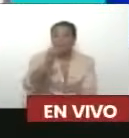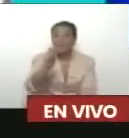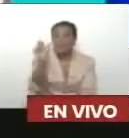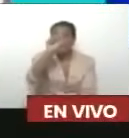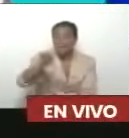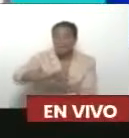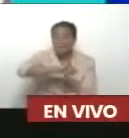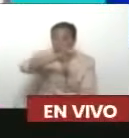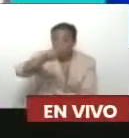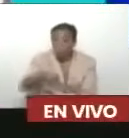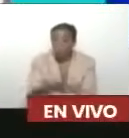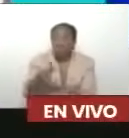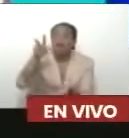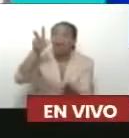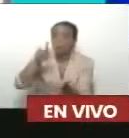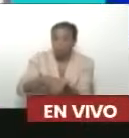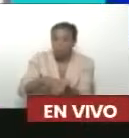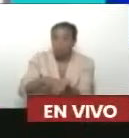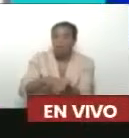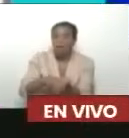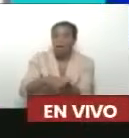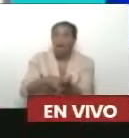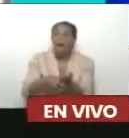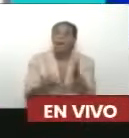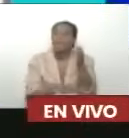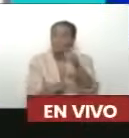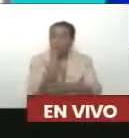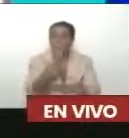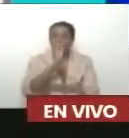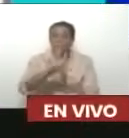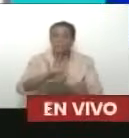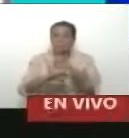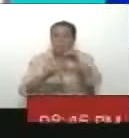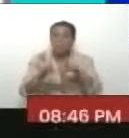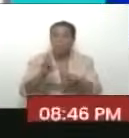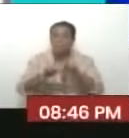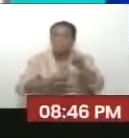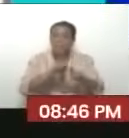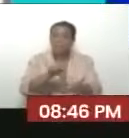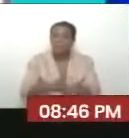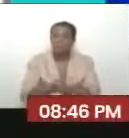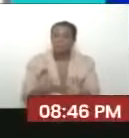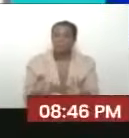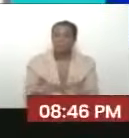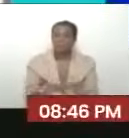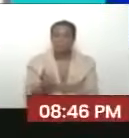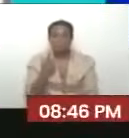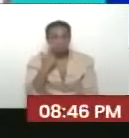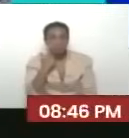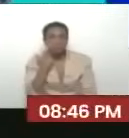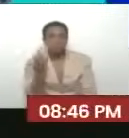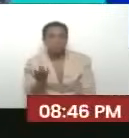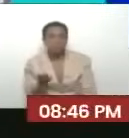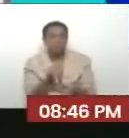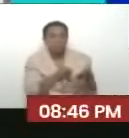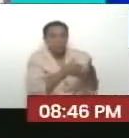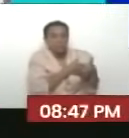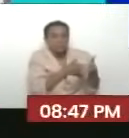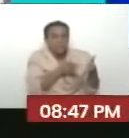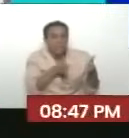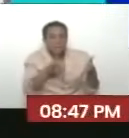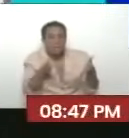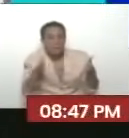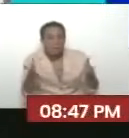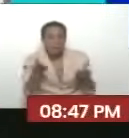Tribunal Supremo de Justicia, tuviéramos cinco preguntas, cinco consensos. Fíjense ustedes el recorrido, la trayectoria.